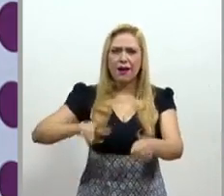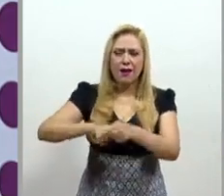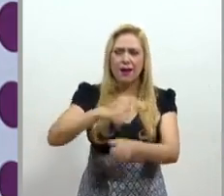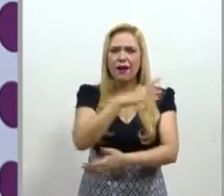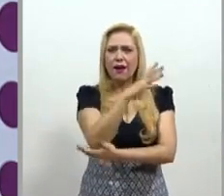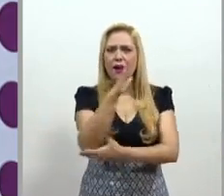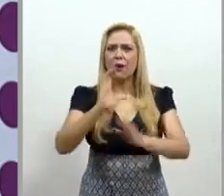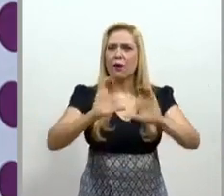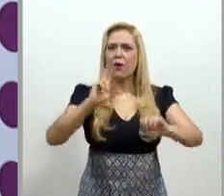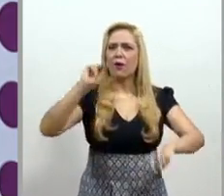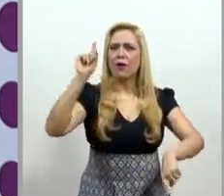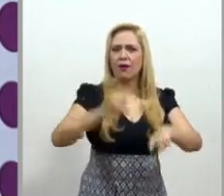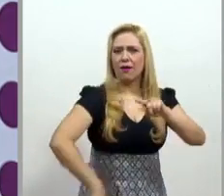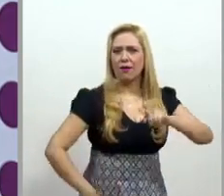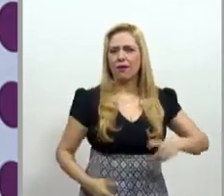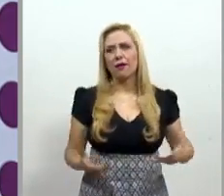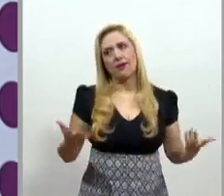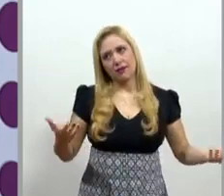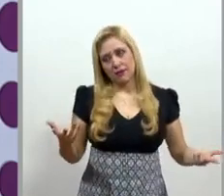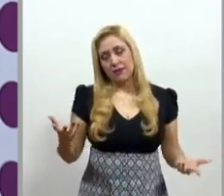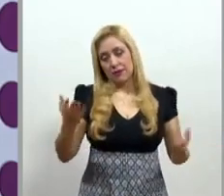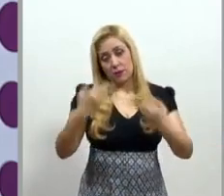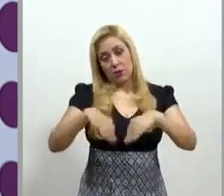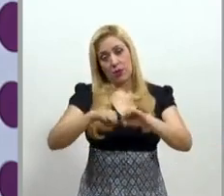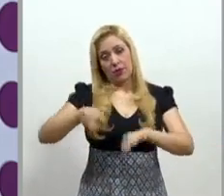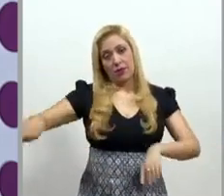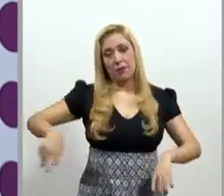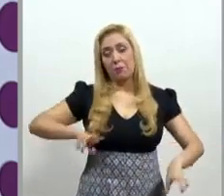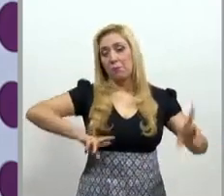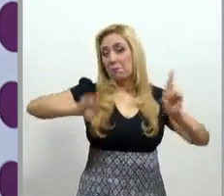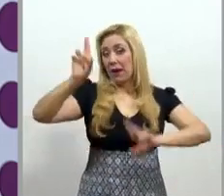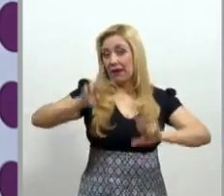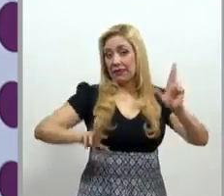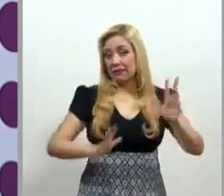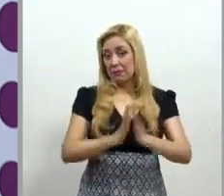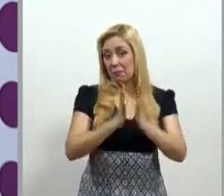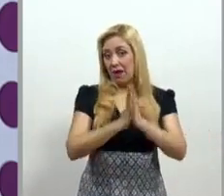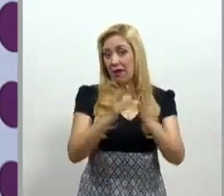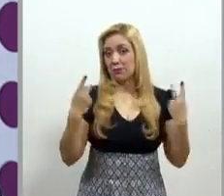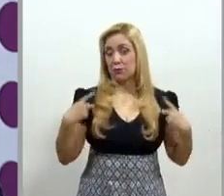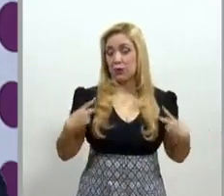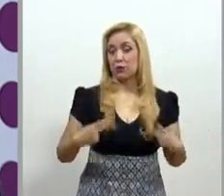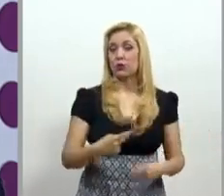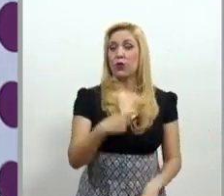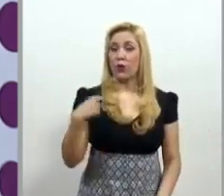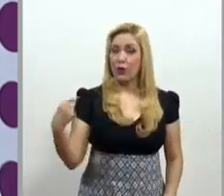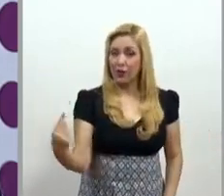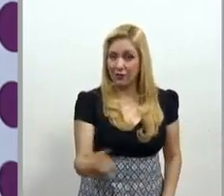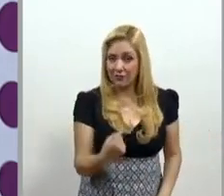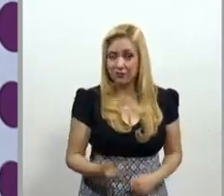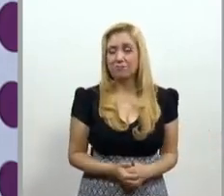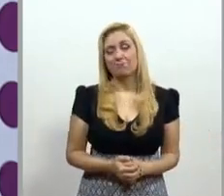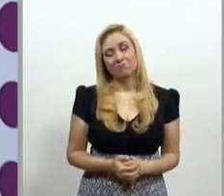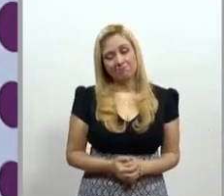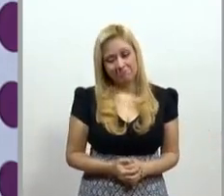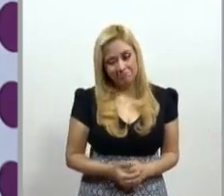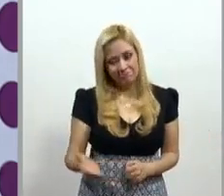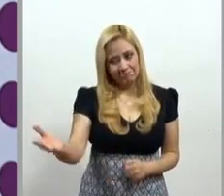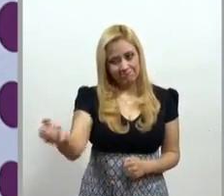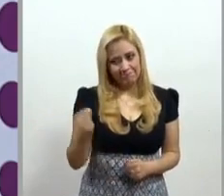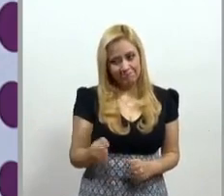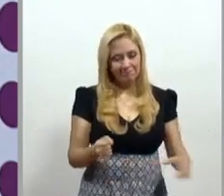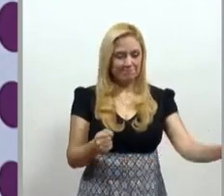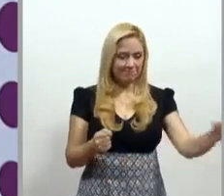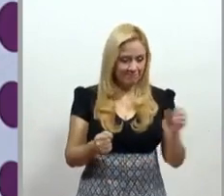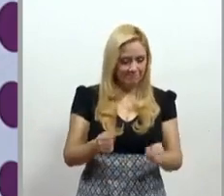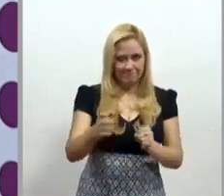premisa que nos da el principio de participación ciudadana, en donde la mejor herramienta o la mejor forma de protegerlo es propiciando esta participación por